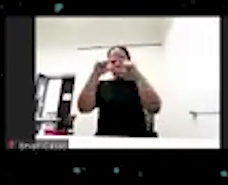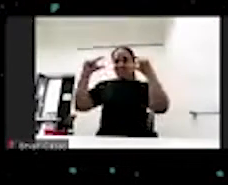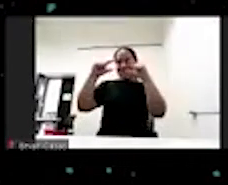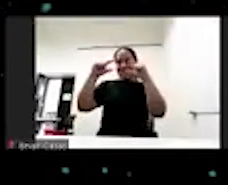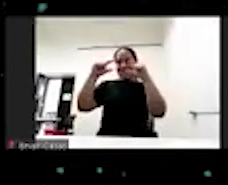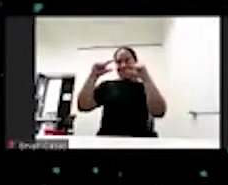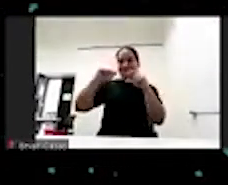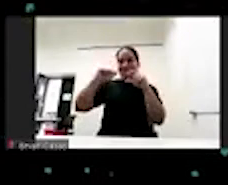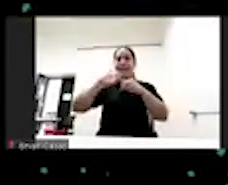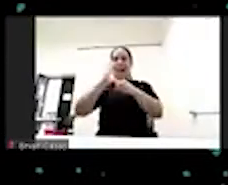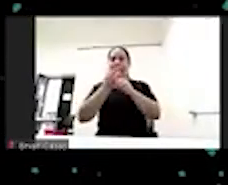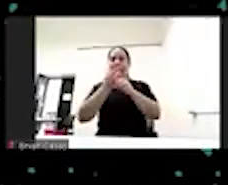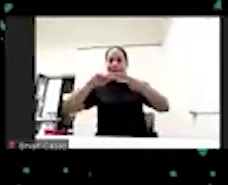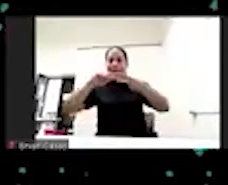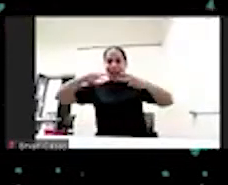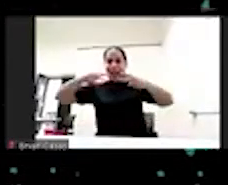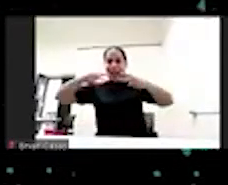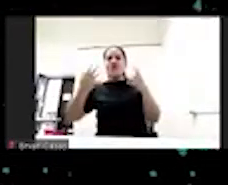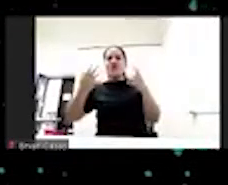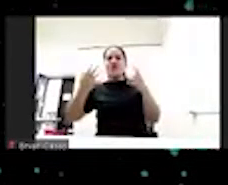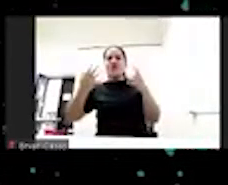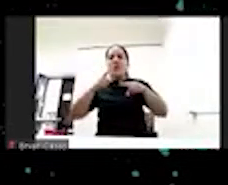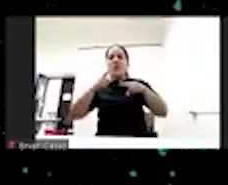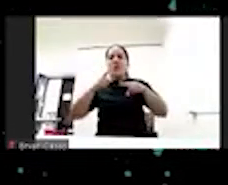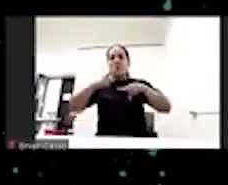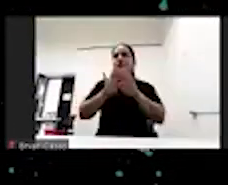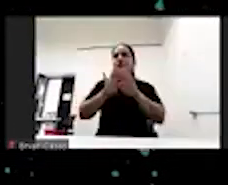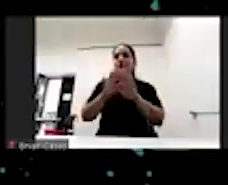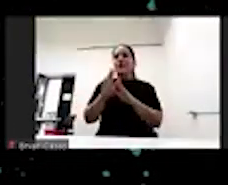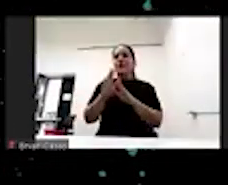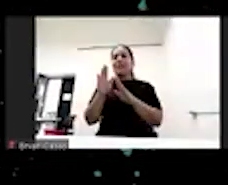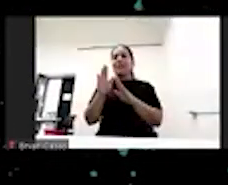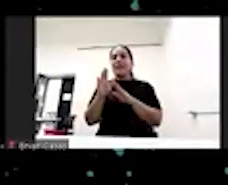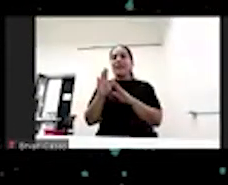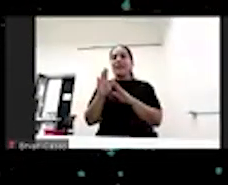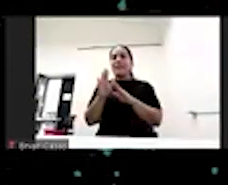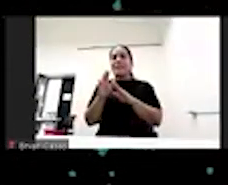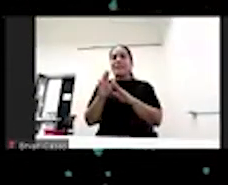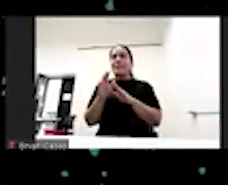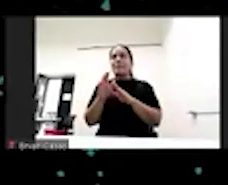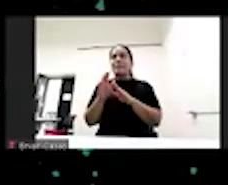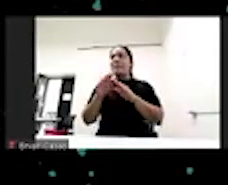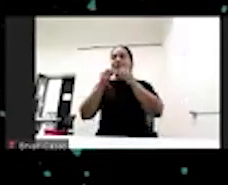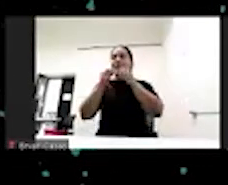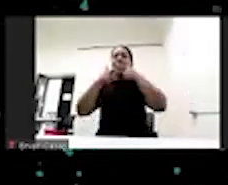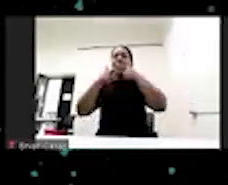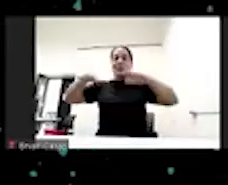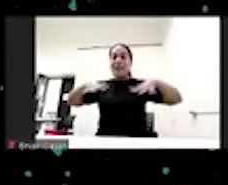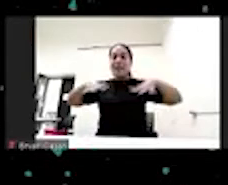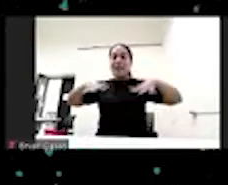del latín alter, que significa otro. Siento que dentro del arte,